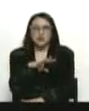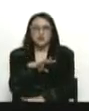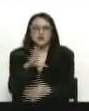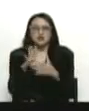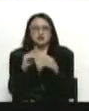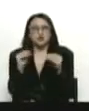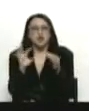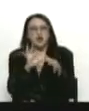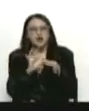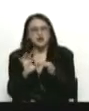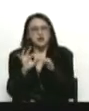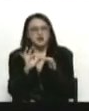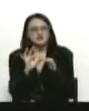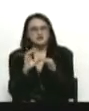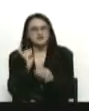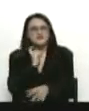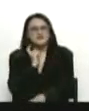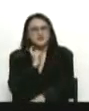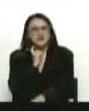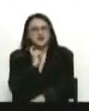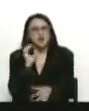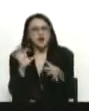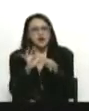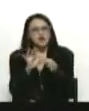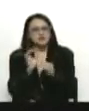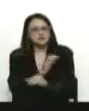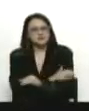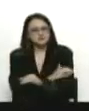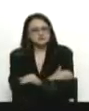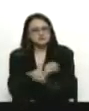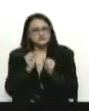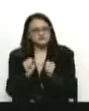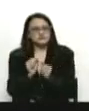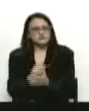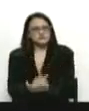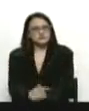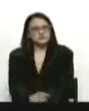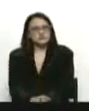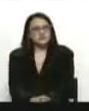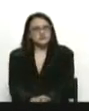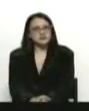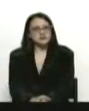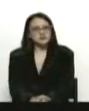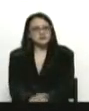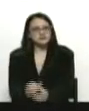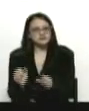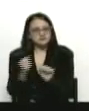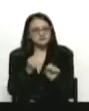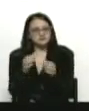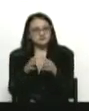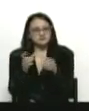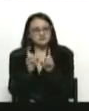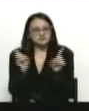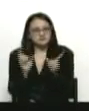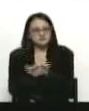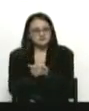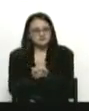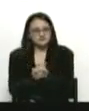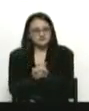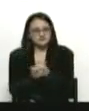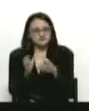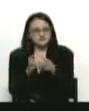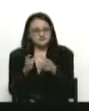son retrógradas. Sus alianzas son con la derecha, con la extrema derecha. Han despreciado a los sectores democráticos, a